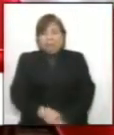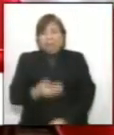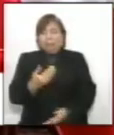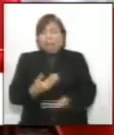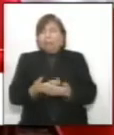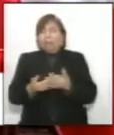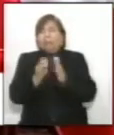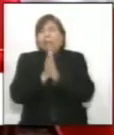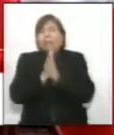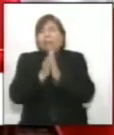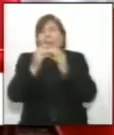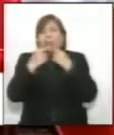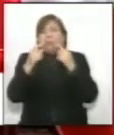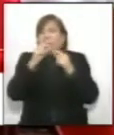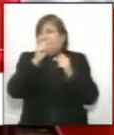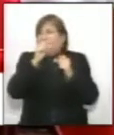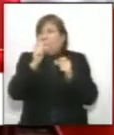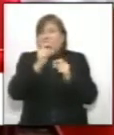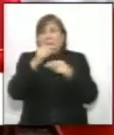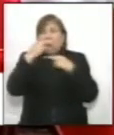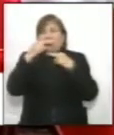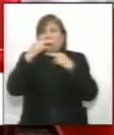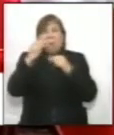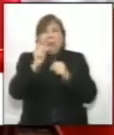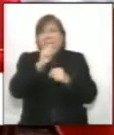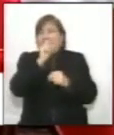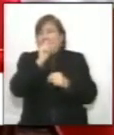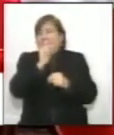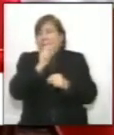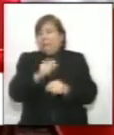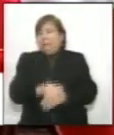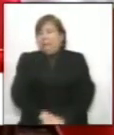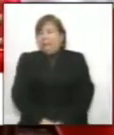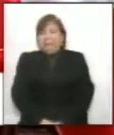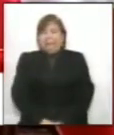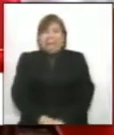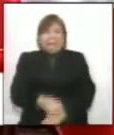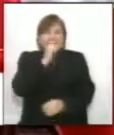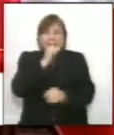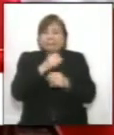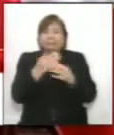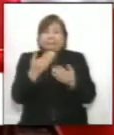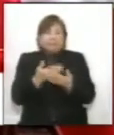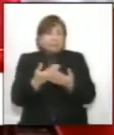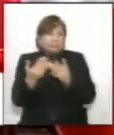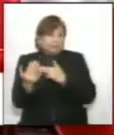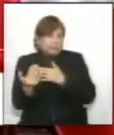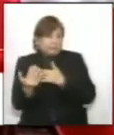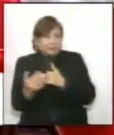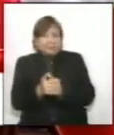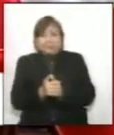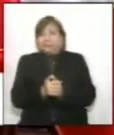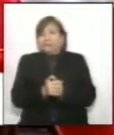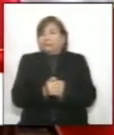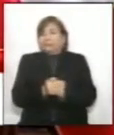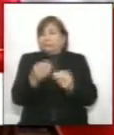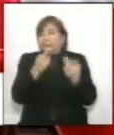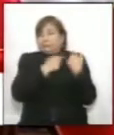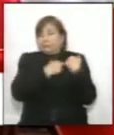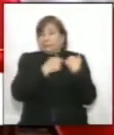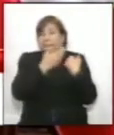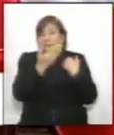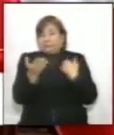estado escuchando las noticias, yo inclusive no iba a salir ni a dar declaración de hacer conferencia de prensa, porque dije voy a esperar, porque en realidad la responsabilidad es de